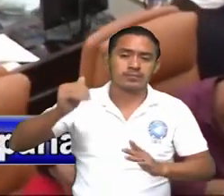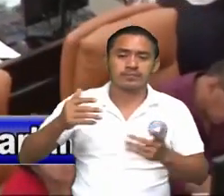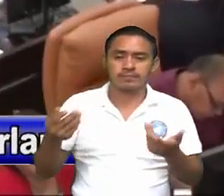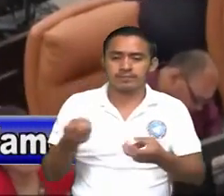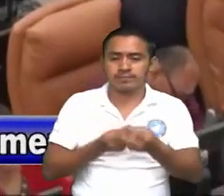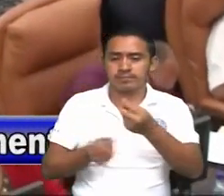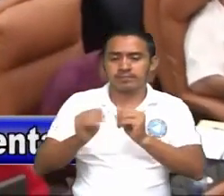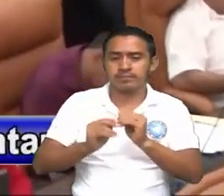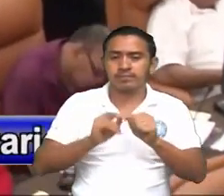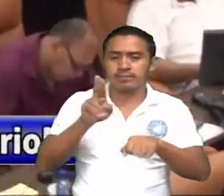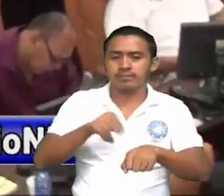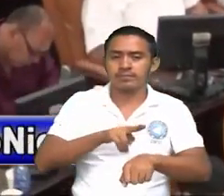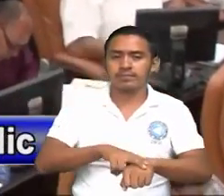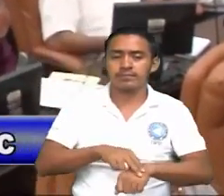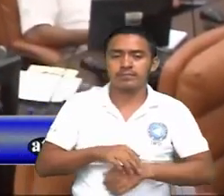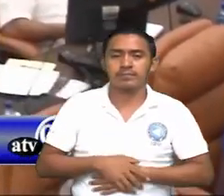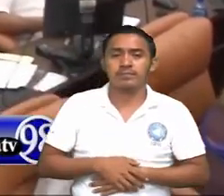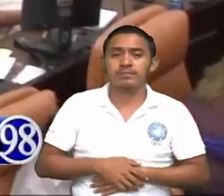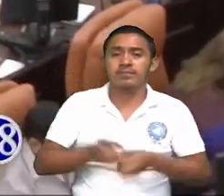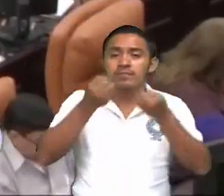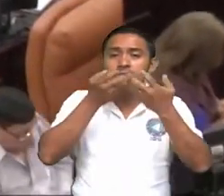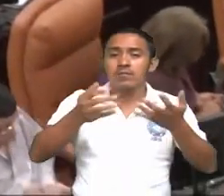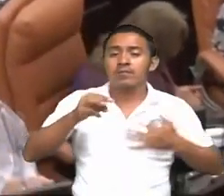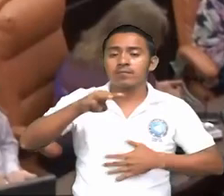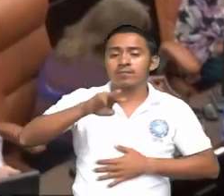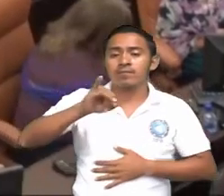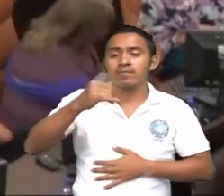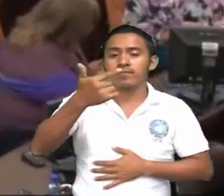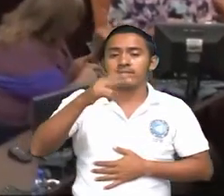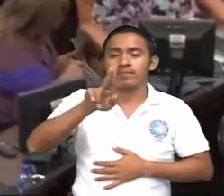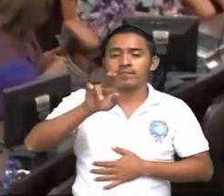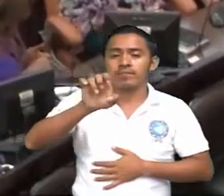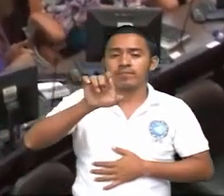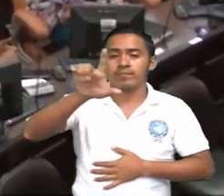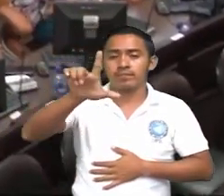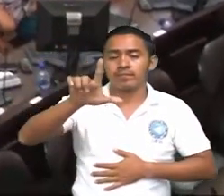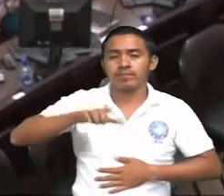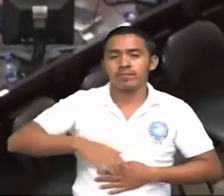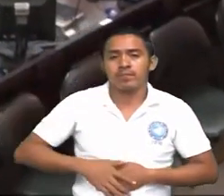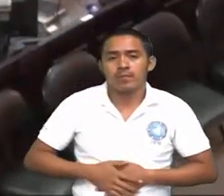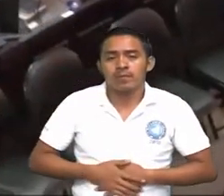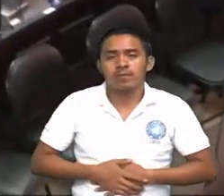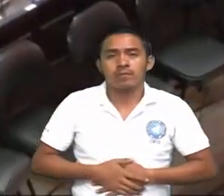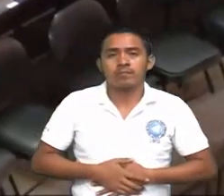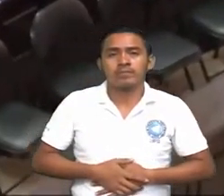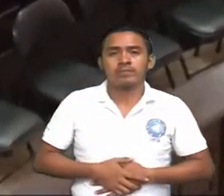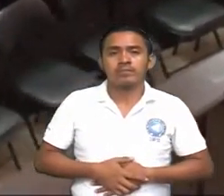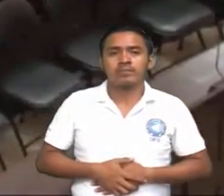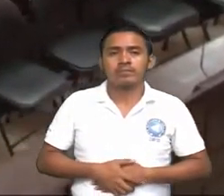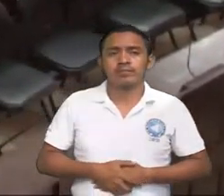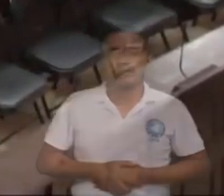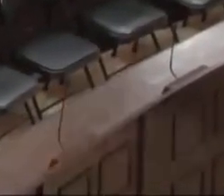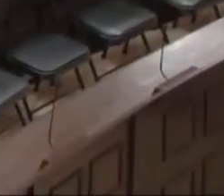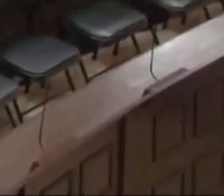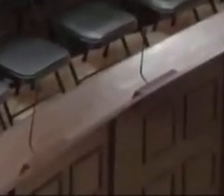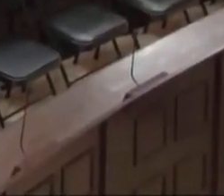economía nacional. Con cámara de Ronald Ruiz para el canal parlamentario, les informó Miguel Carranza